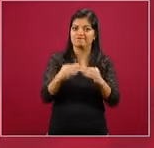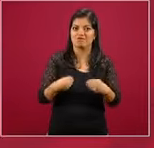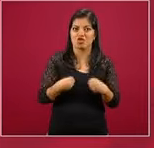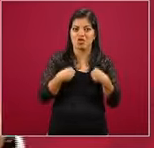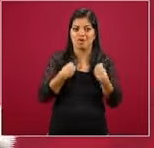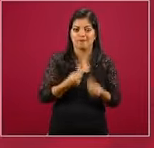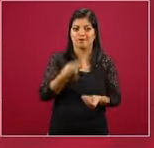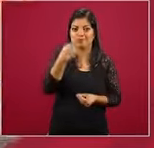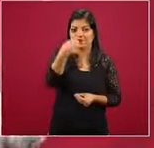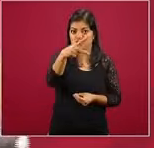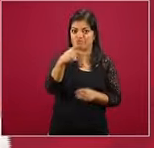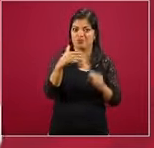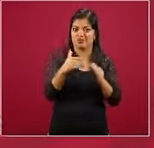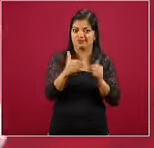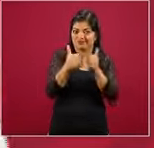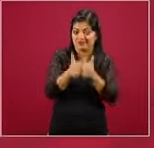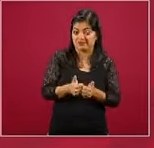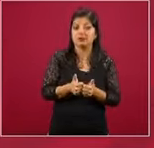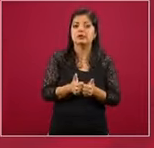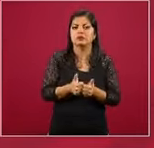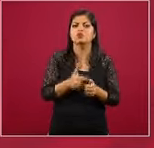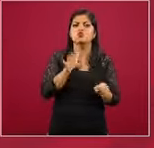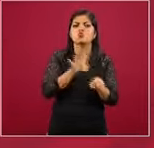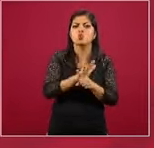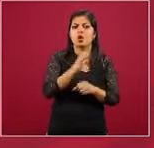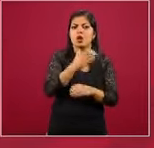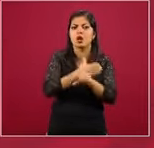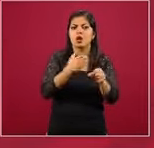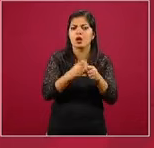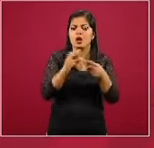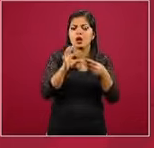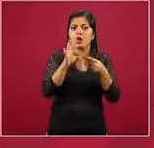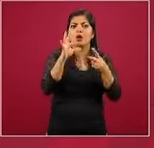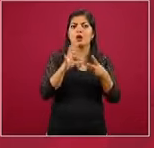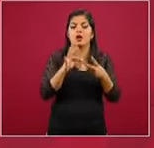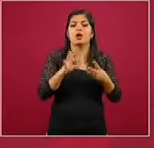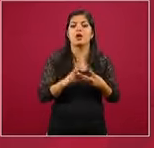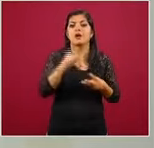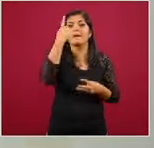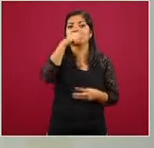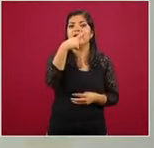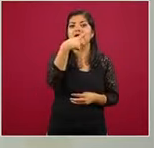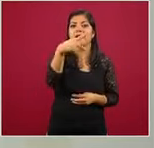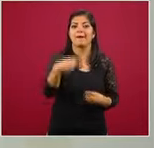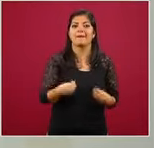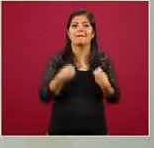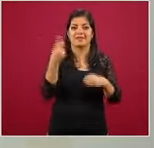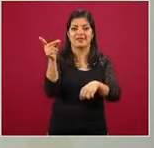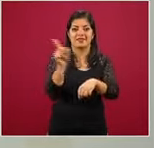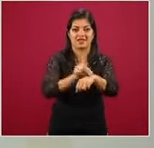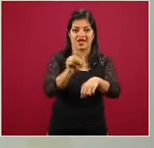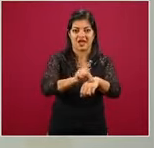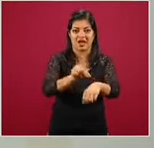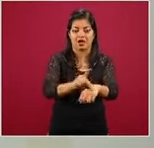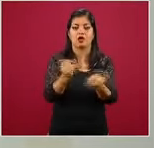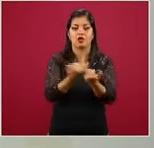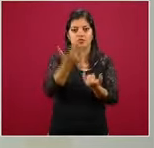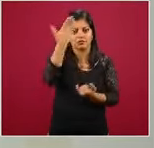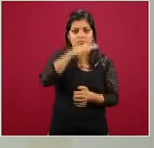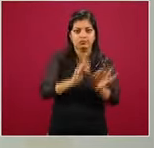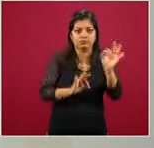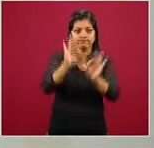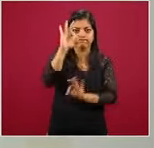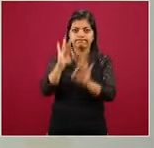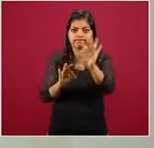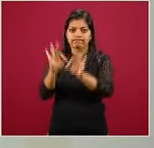residencia, identifique cuáles son los elementos que son relevantes para su vida diaria. además de conocer las estadísticas generales